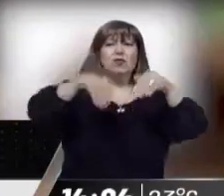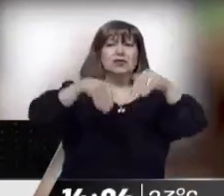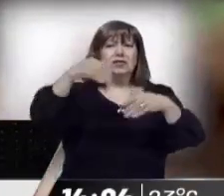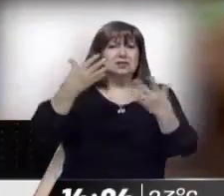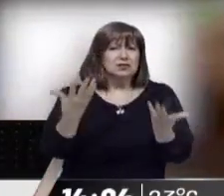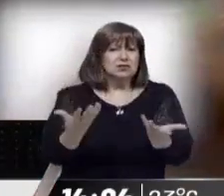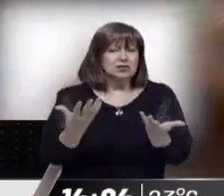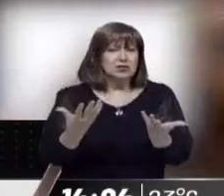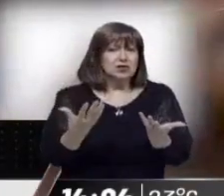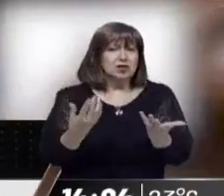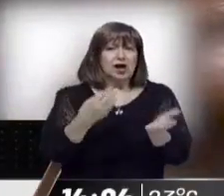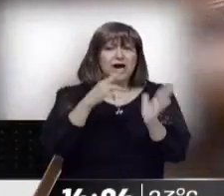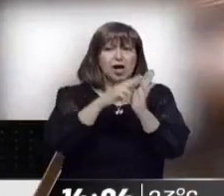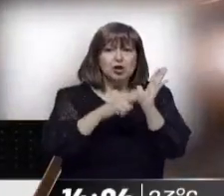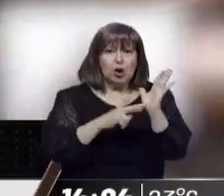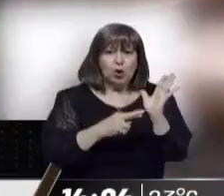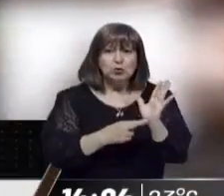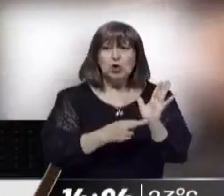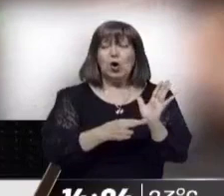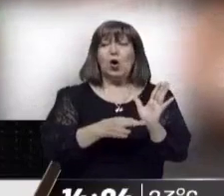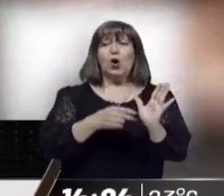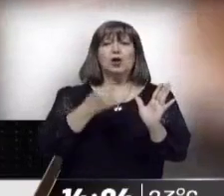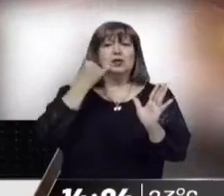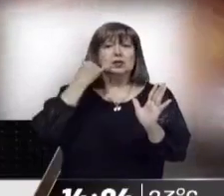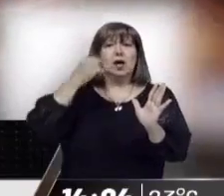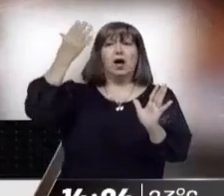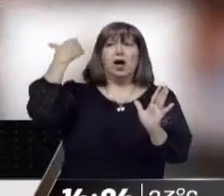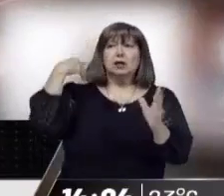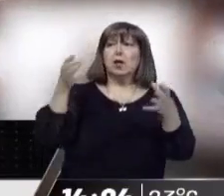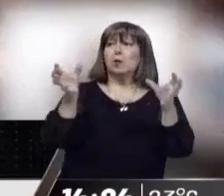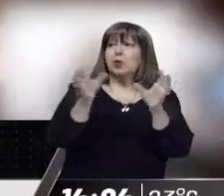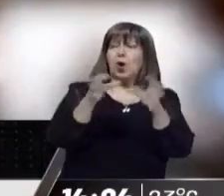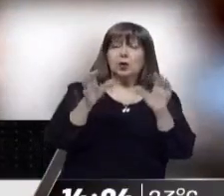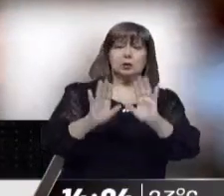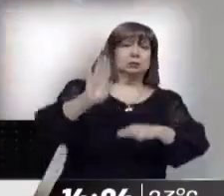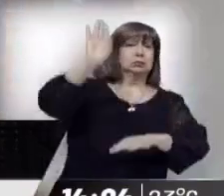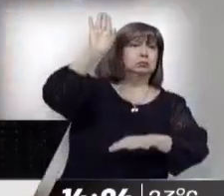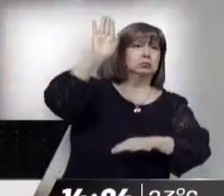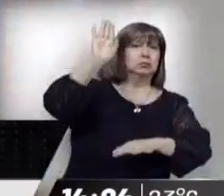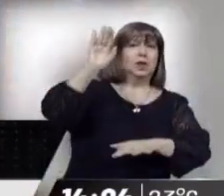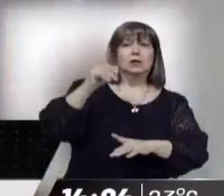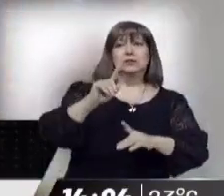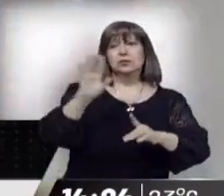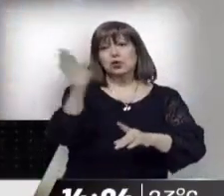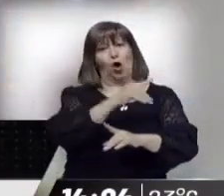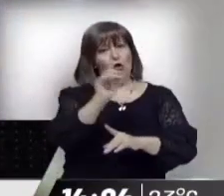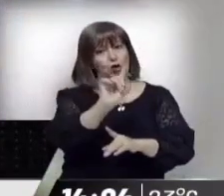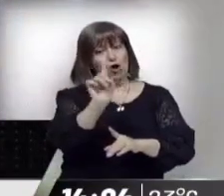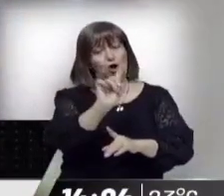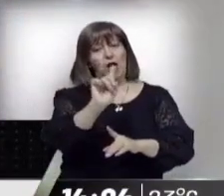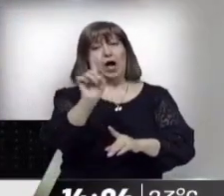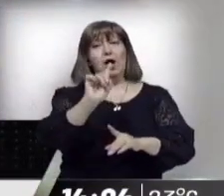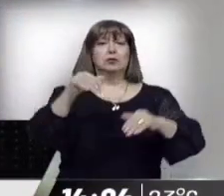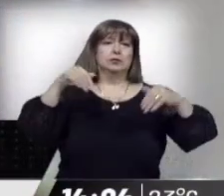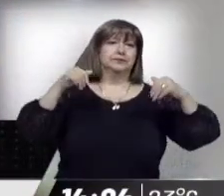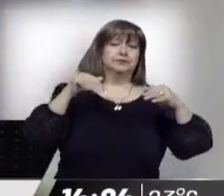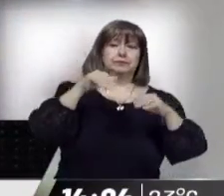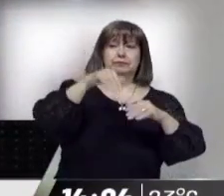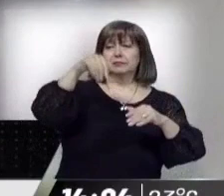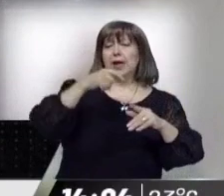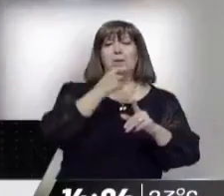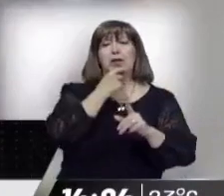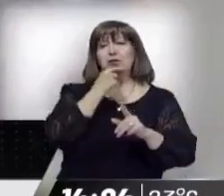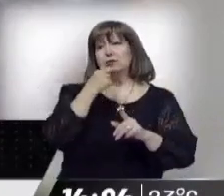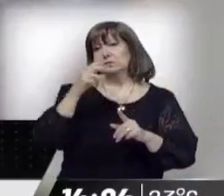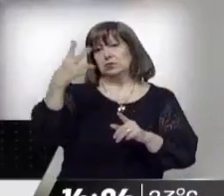votando. Simplemente una resolución que obra en los bloques y demás, y ahí levantaron la mano. No todos, algunos se abstuvieron, sabemos el caso de